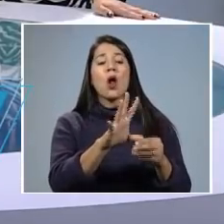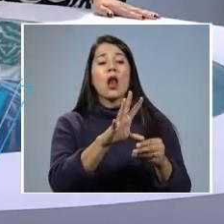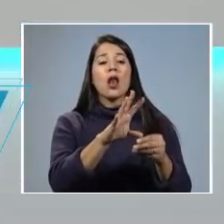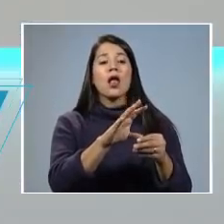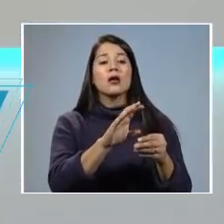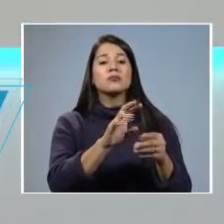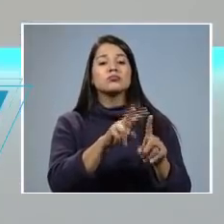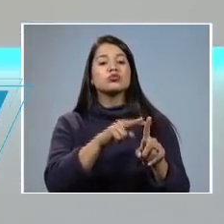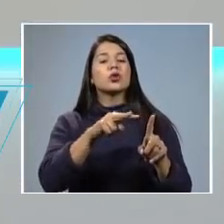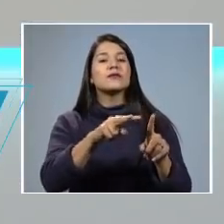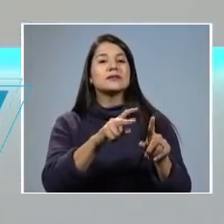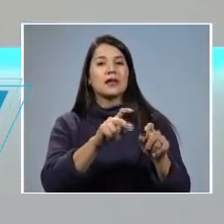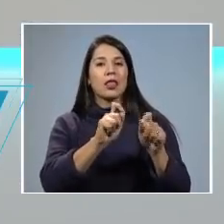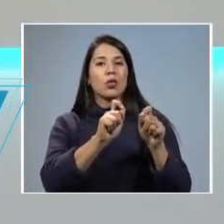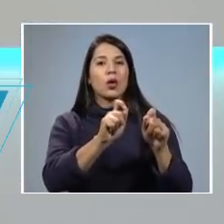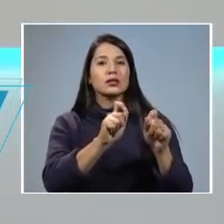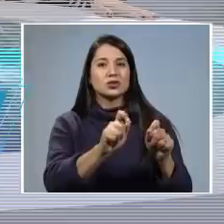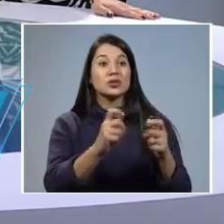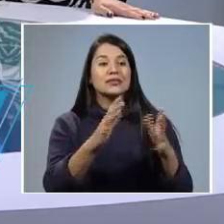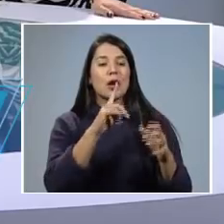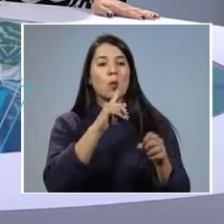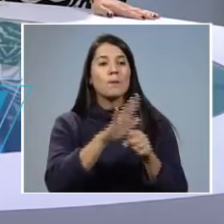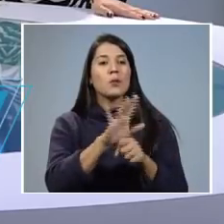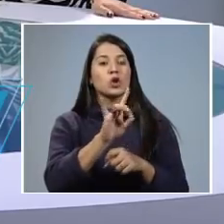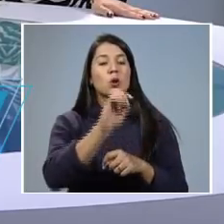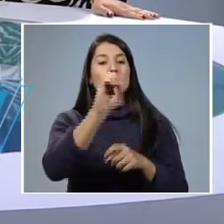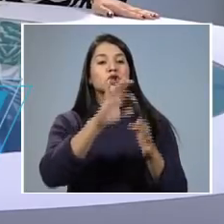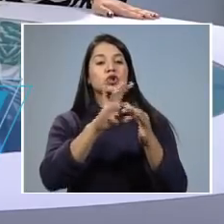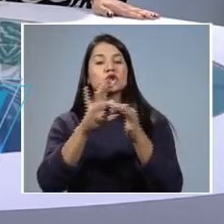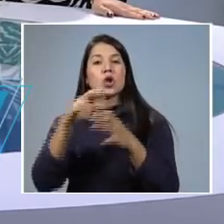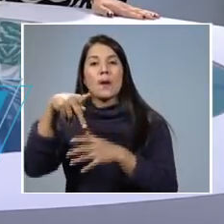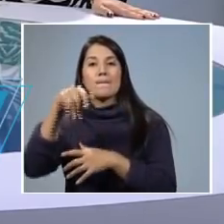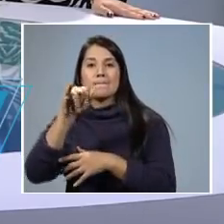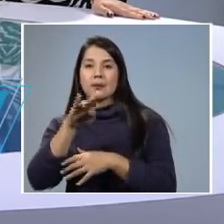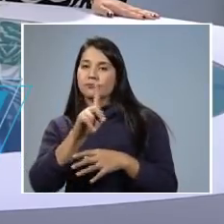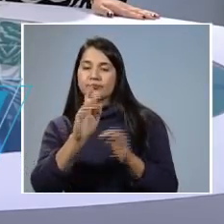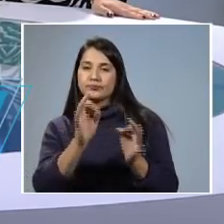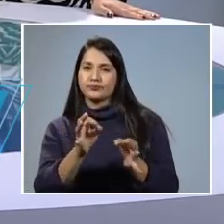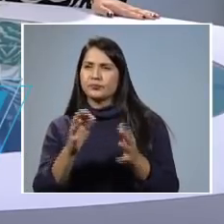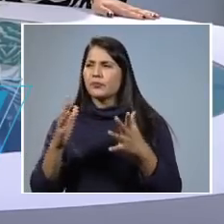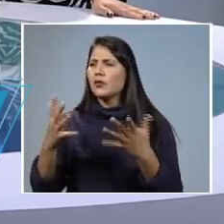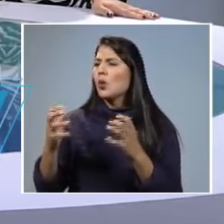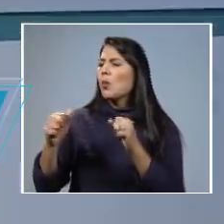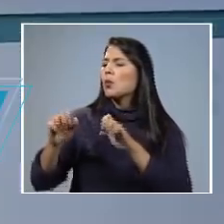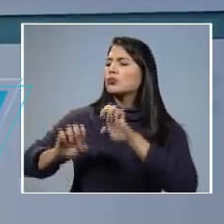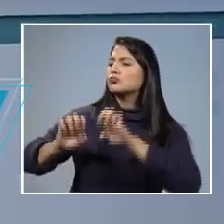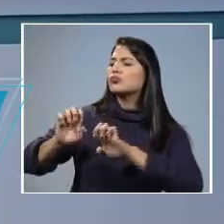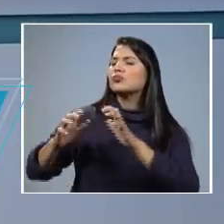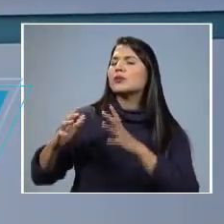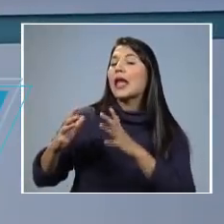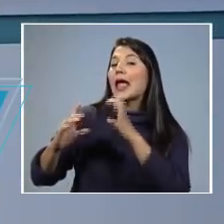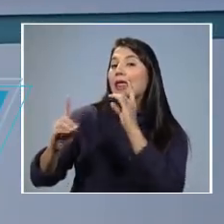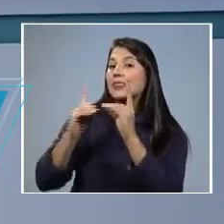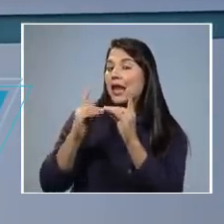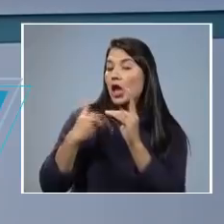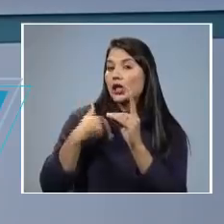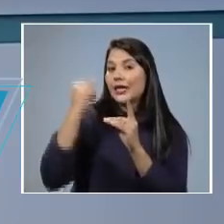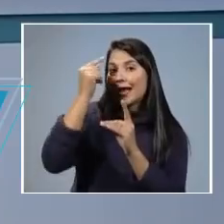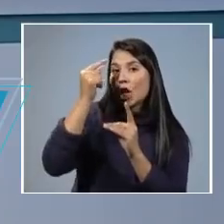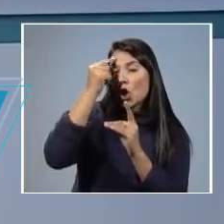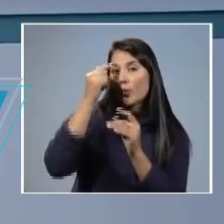darle seguimiento. Don José Carlos, ¿y cómo se puede valorar la relación o el diálogo que existe entre el Poder